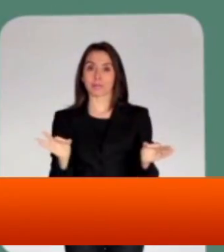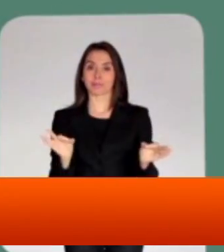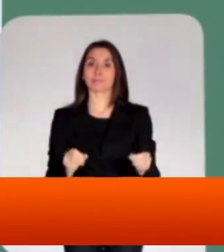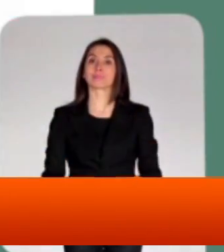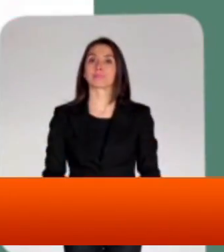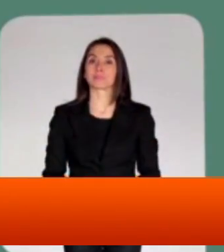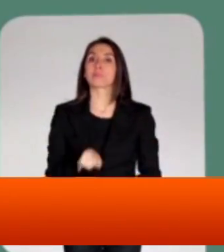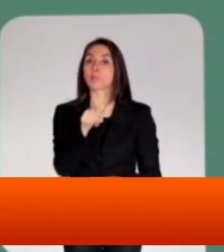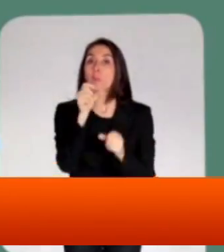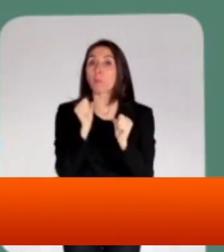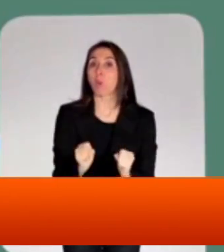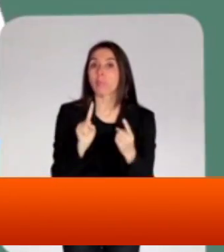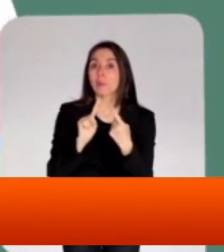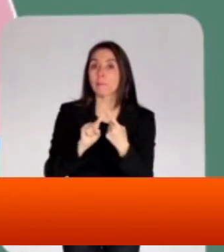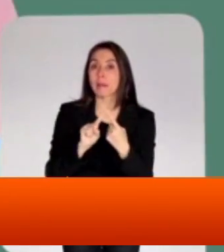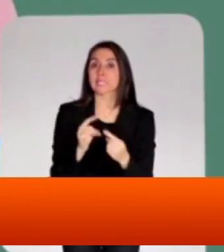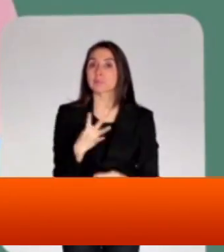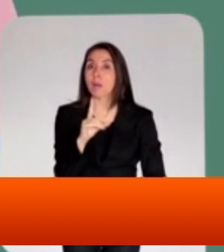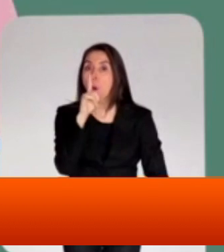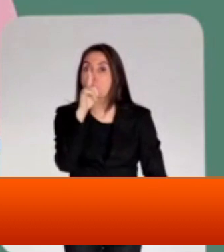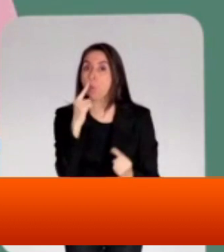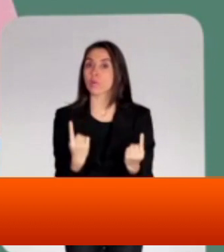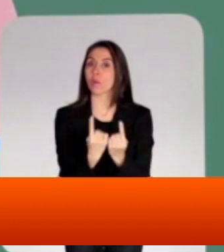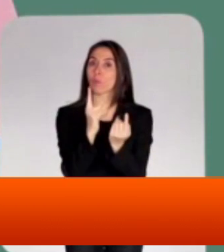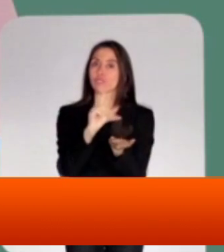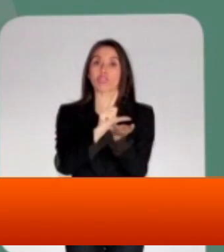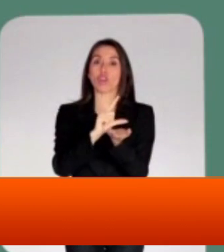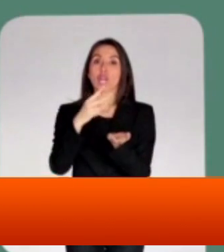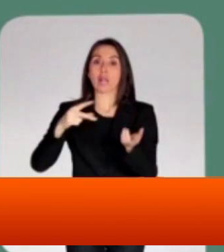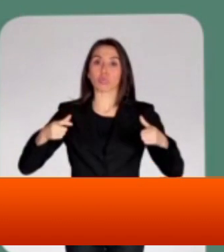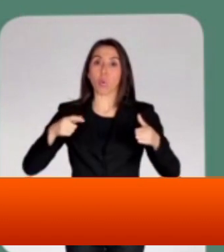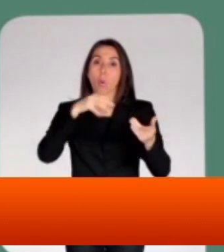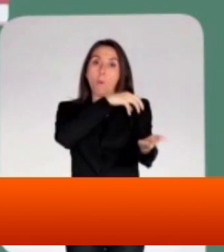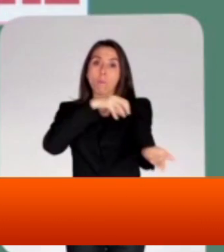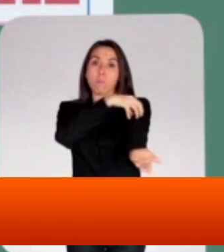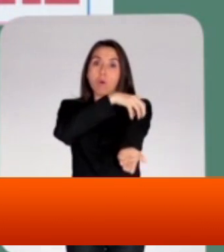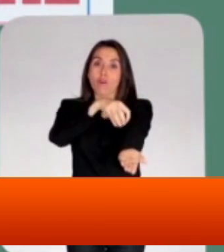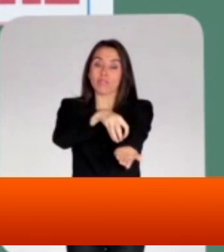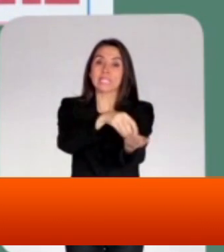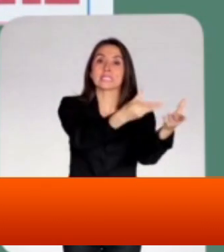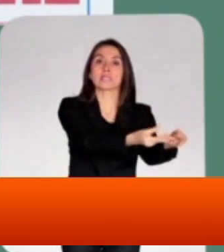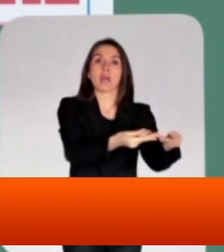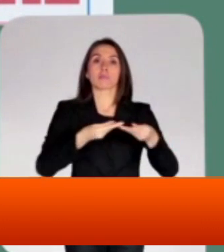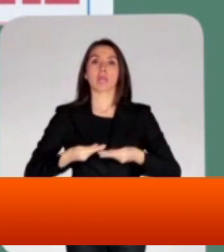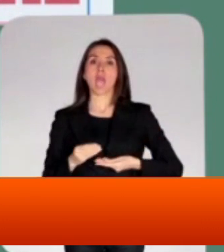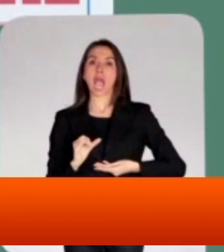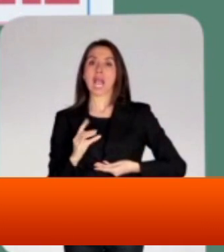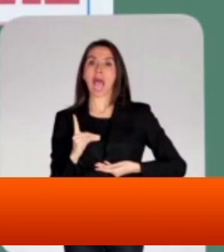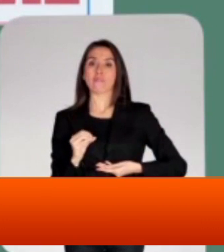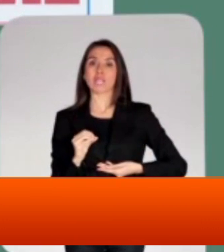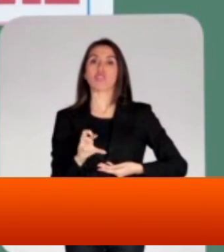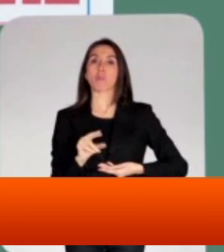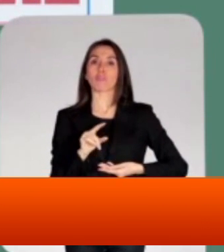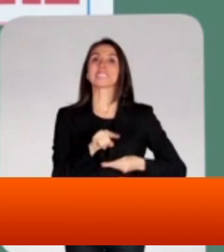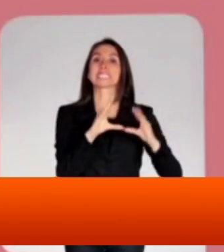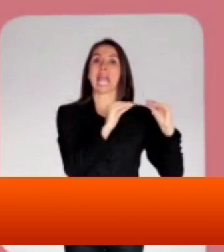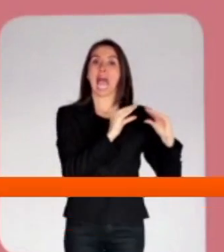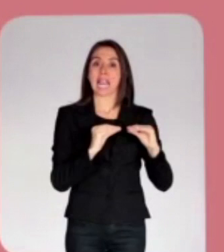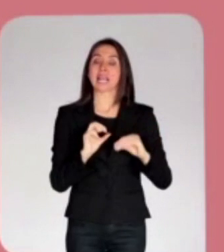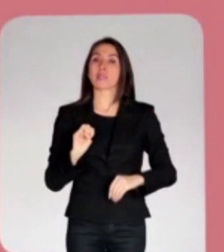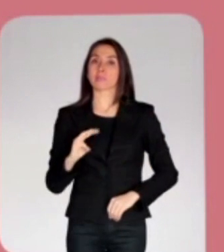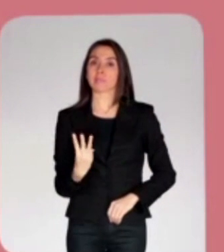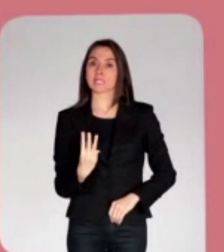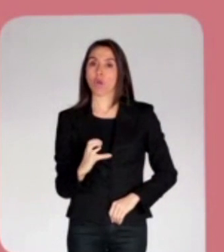al 23 de junio luego seguirá el cabildo provincial con base en el debate comunal el 23 de julio